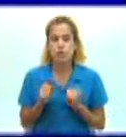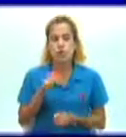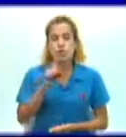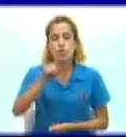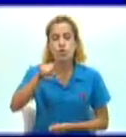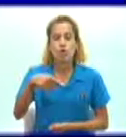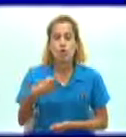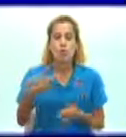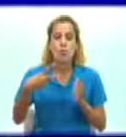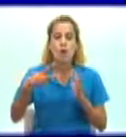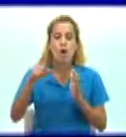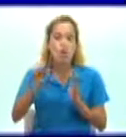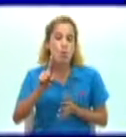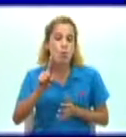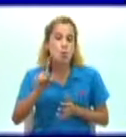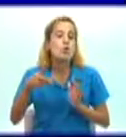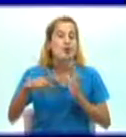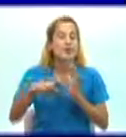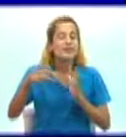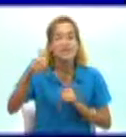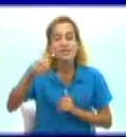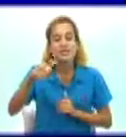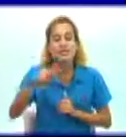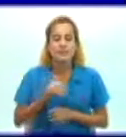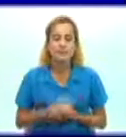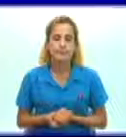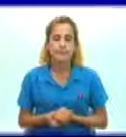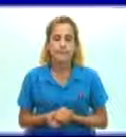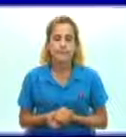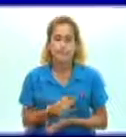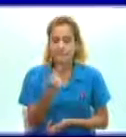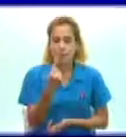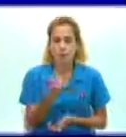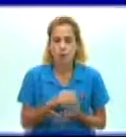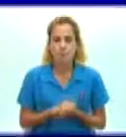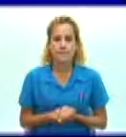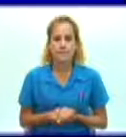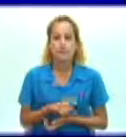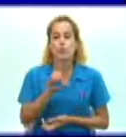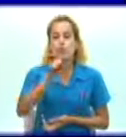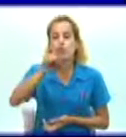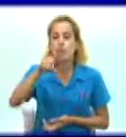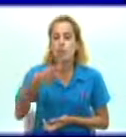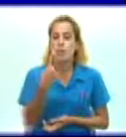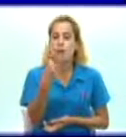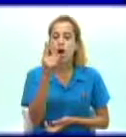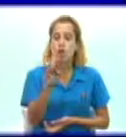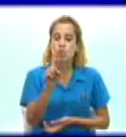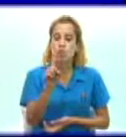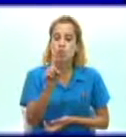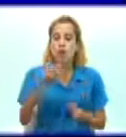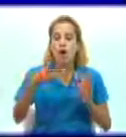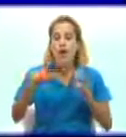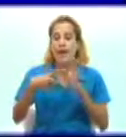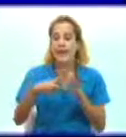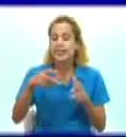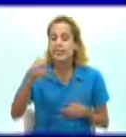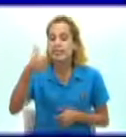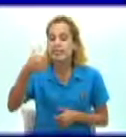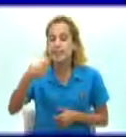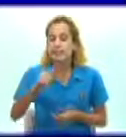10, y una sustracción. Primero hacemos la división, 1,1 entre 10. Recuerden que en el caso de la división, por la unidad seguida de